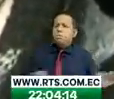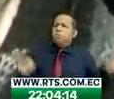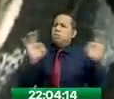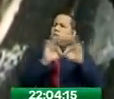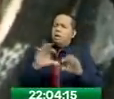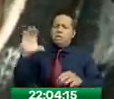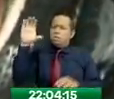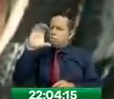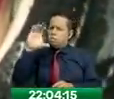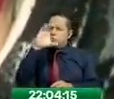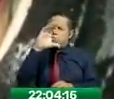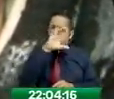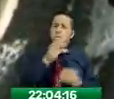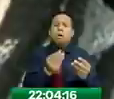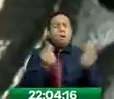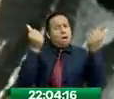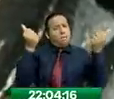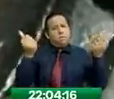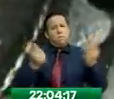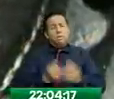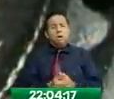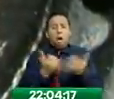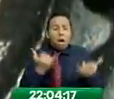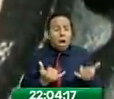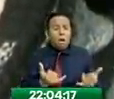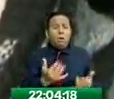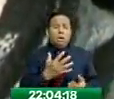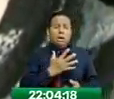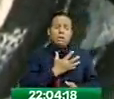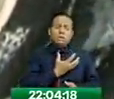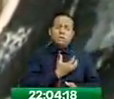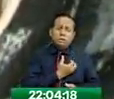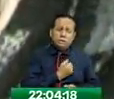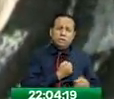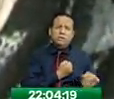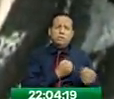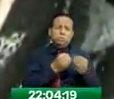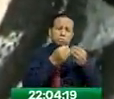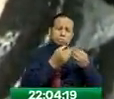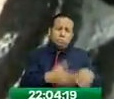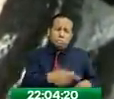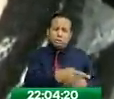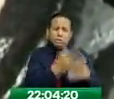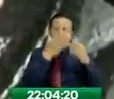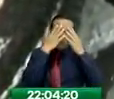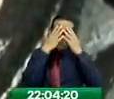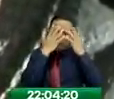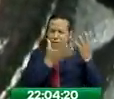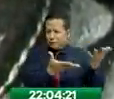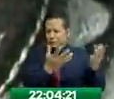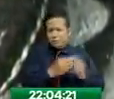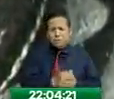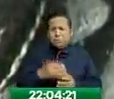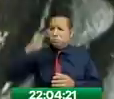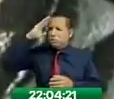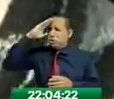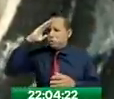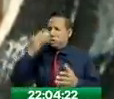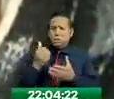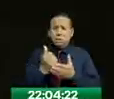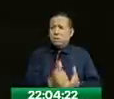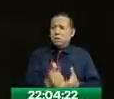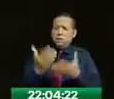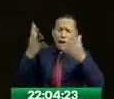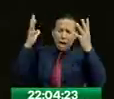que él haya ahora ya. Solamente nos queda el dolor y los recuerdos y nada más. ¿Y la policía qué hizo? No hizo